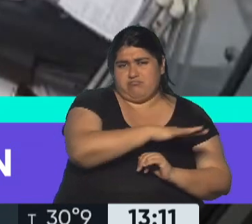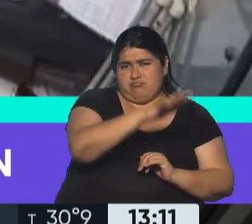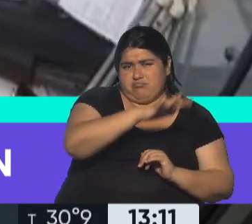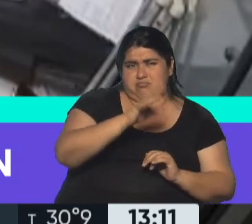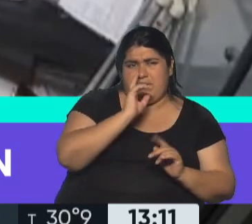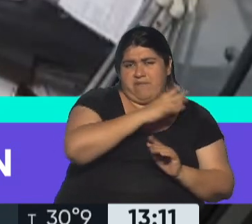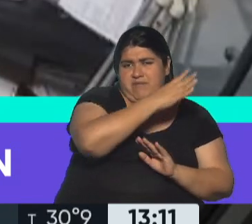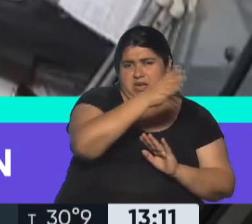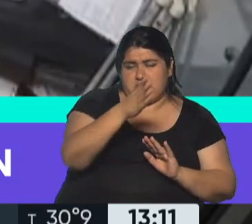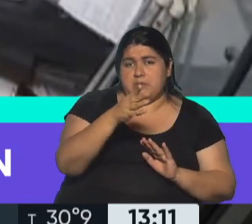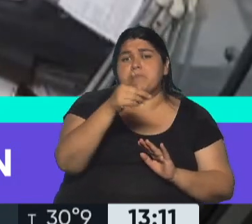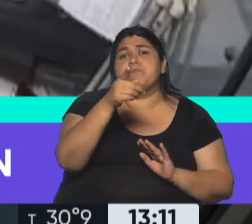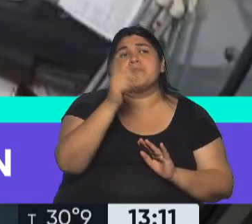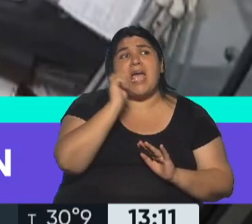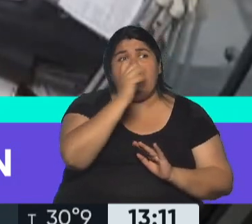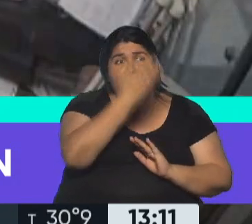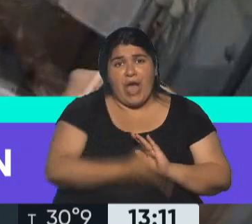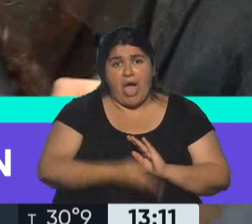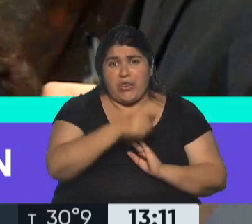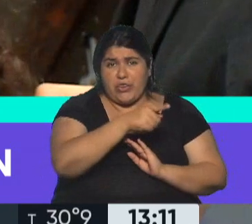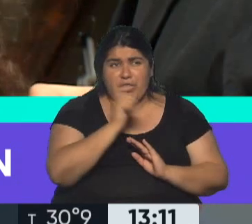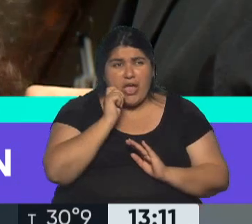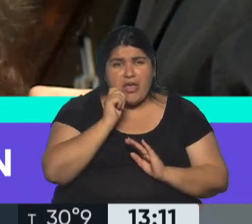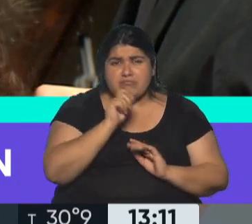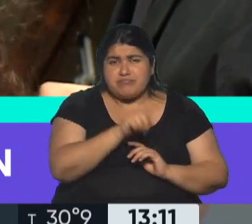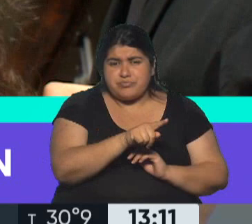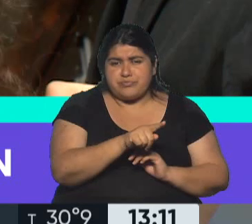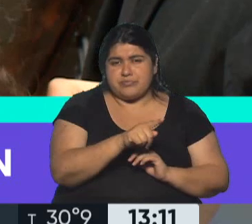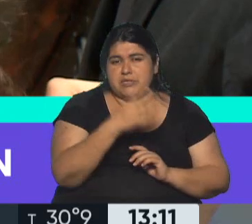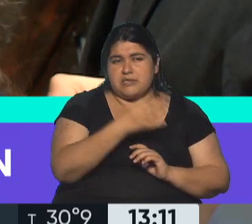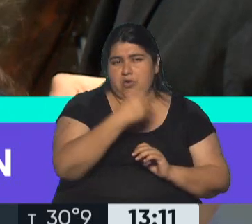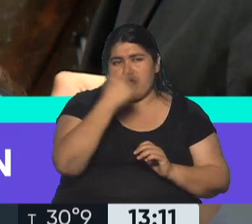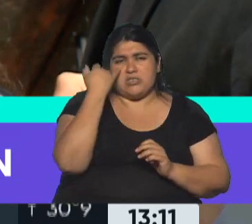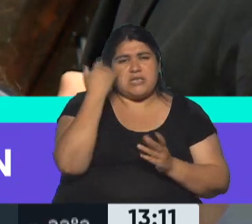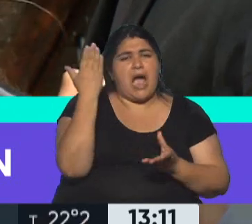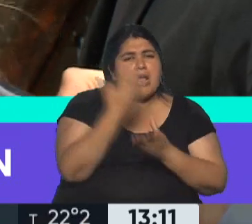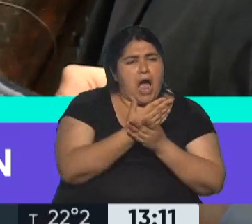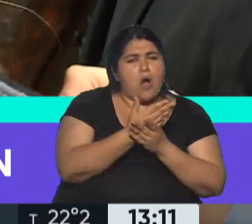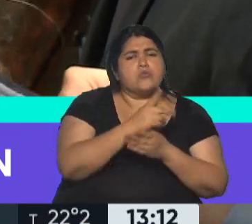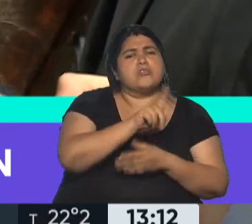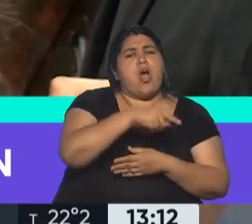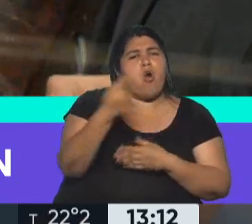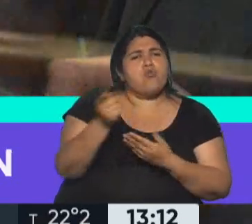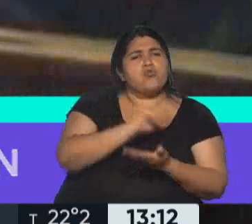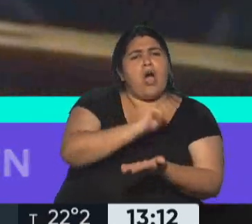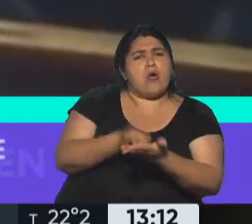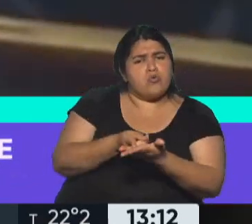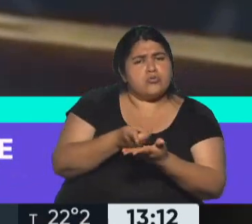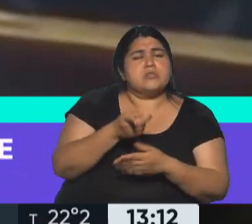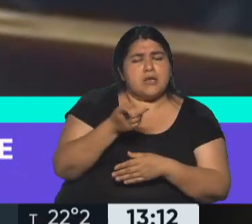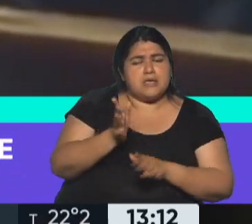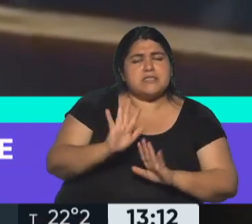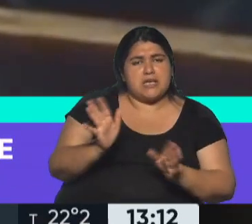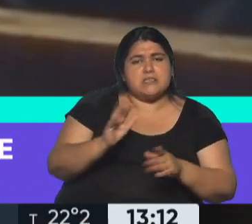Pero bueno, este muchacho con la edad que tiene, obviamente ya tiene otras causas y demás. ¿Tiene otras y causas? Todo. ¿Eso lo han corroborado? Sí, sí, sí, sí,